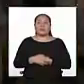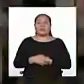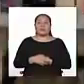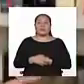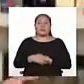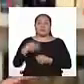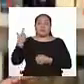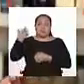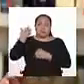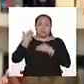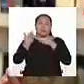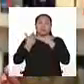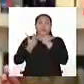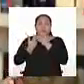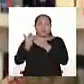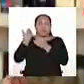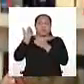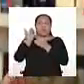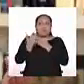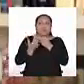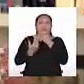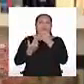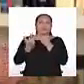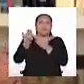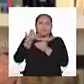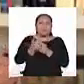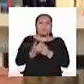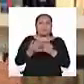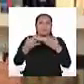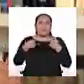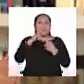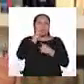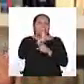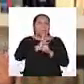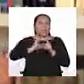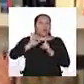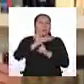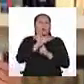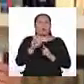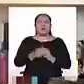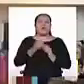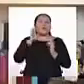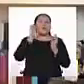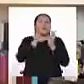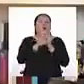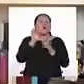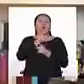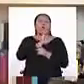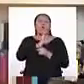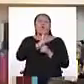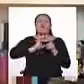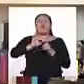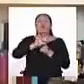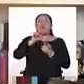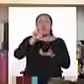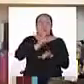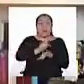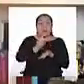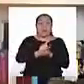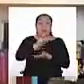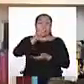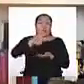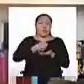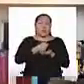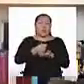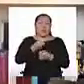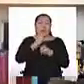Con el paso del tiempo tienes a una cultura como la cultura Lima hace unos 2000 años,